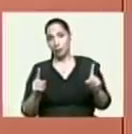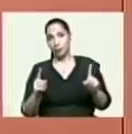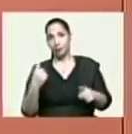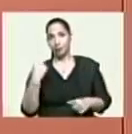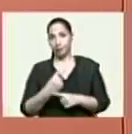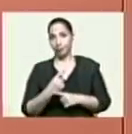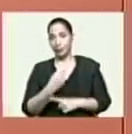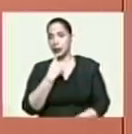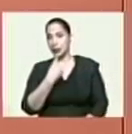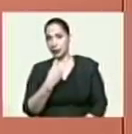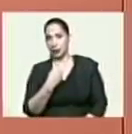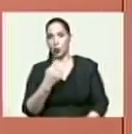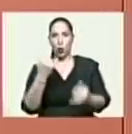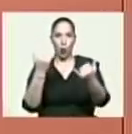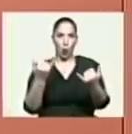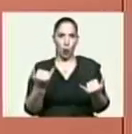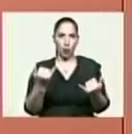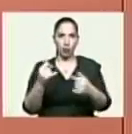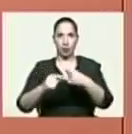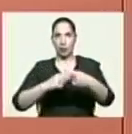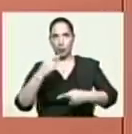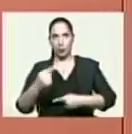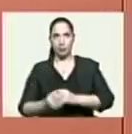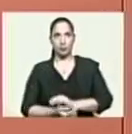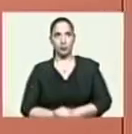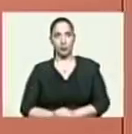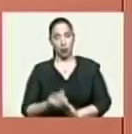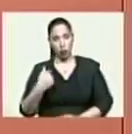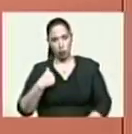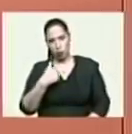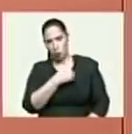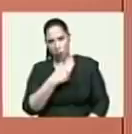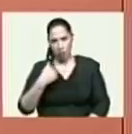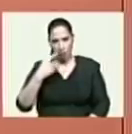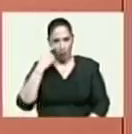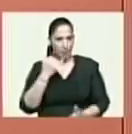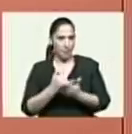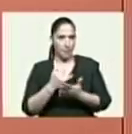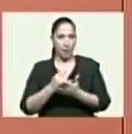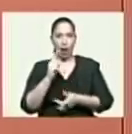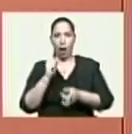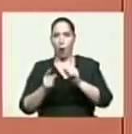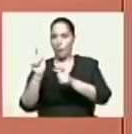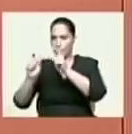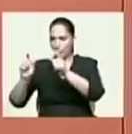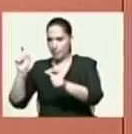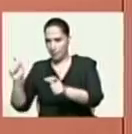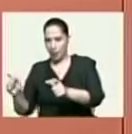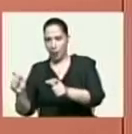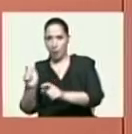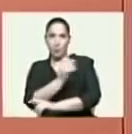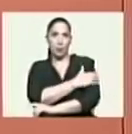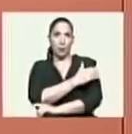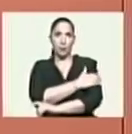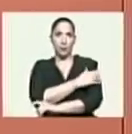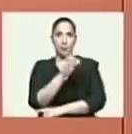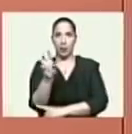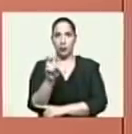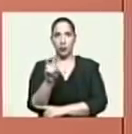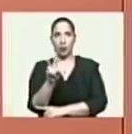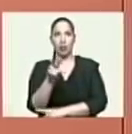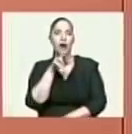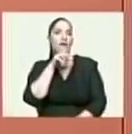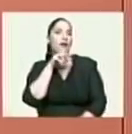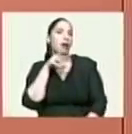voy a decir inmediatamente después. Yo quisiera que viéramos a algunos representantes de la ultraderecha venezolana